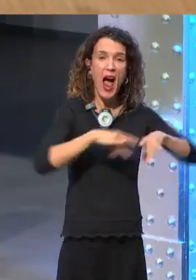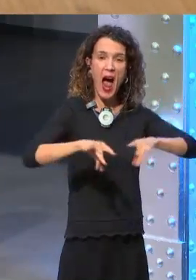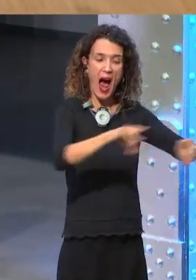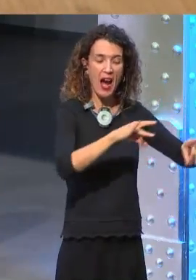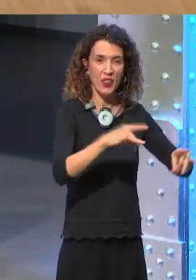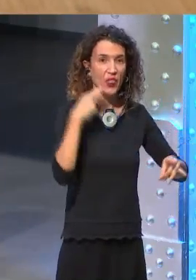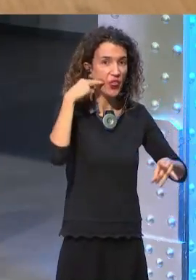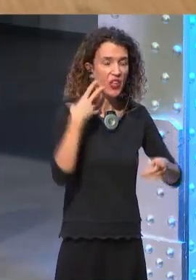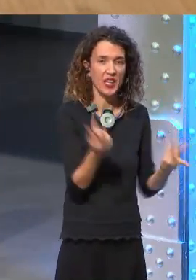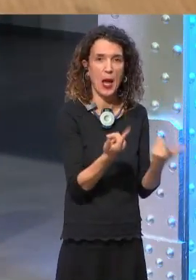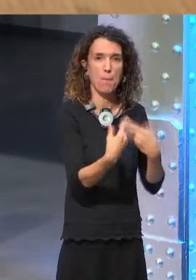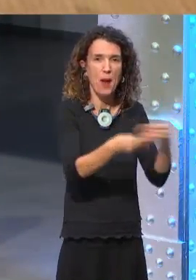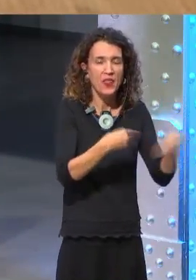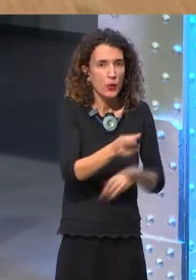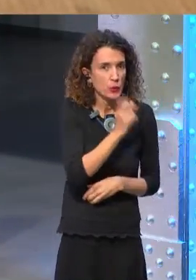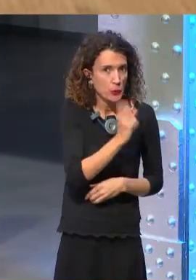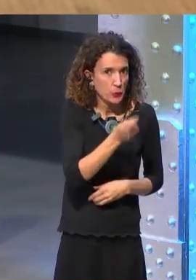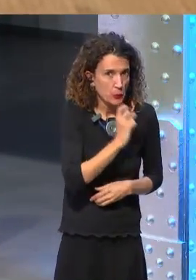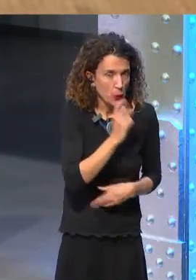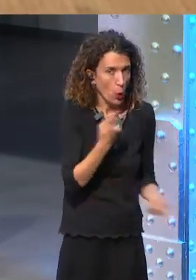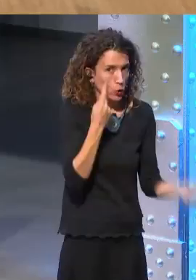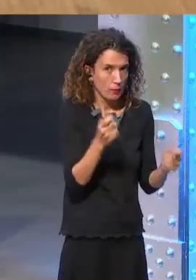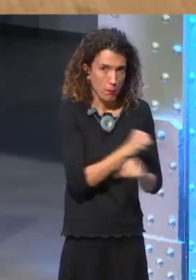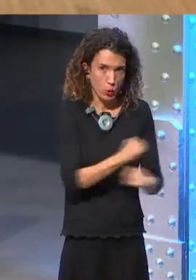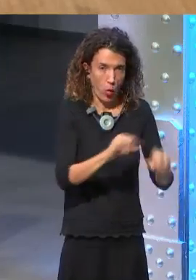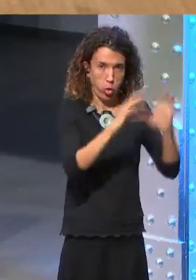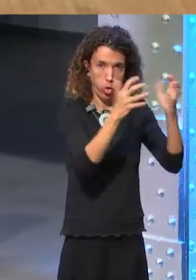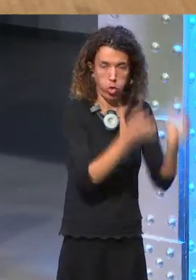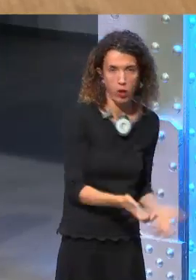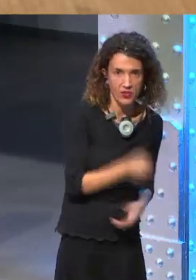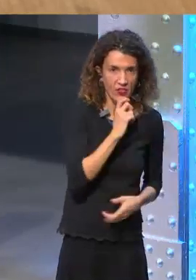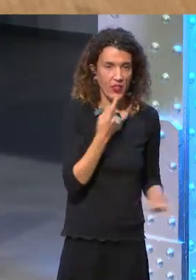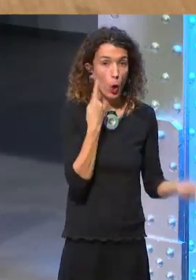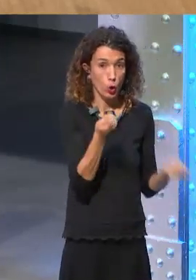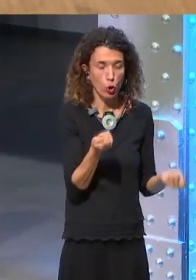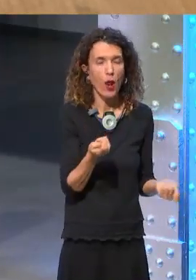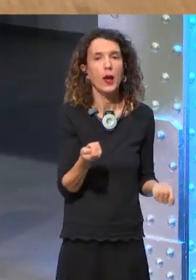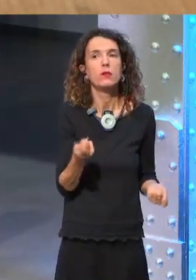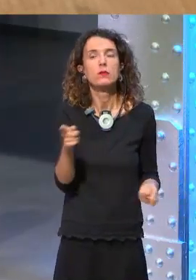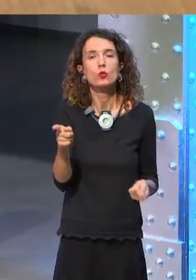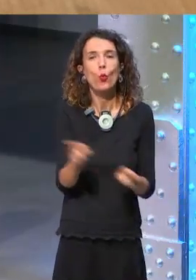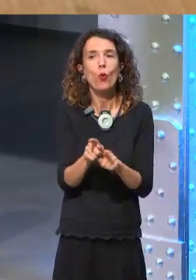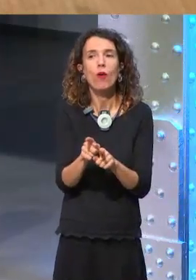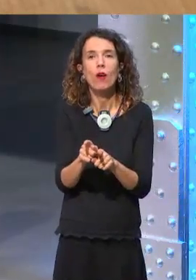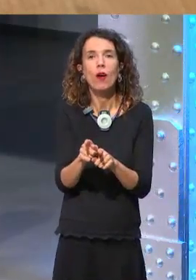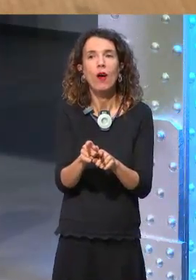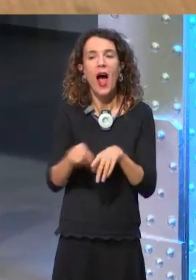arcilla es un material bastante difícil de controlar. Entonces, ¿qué es lo que te